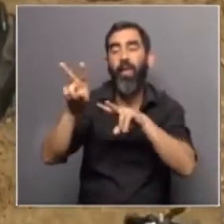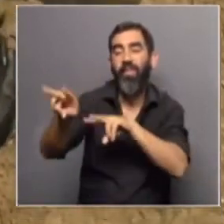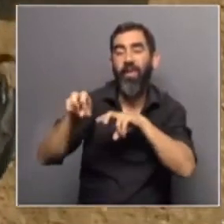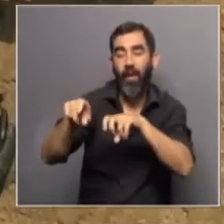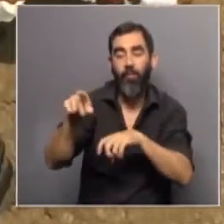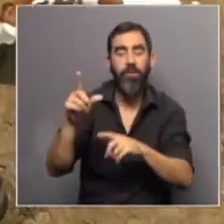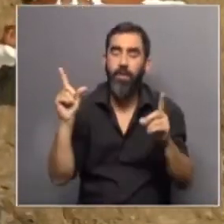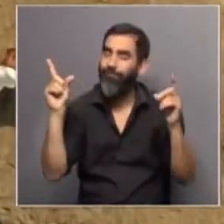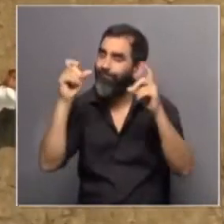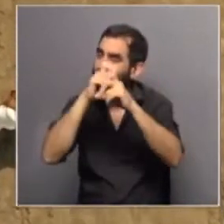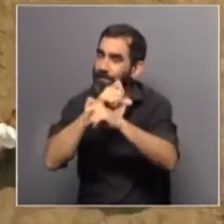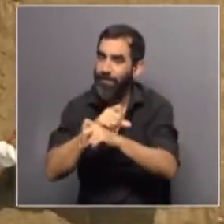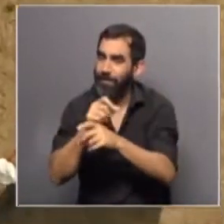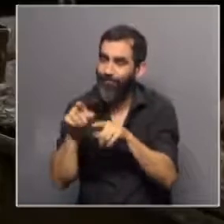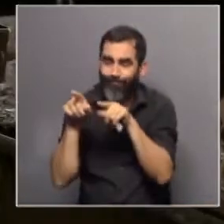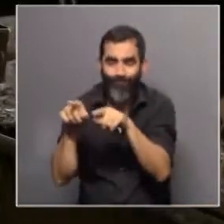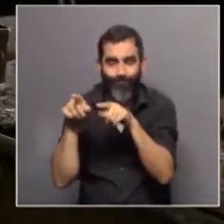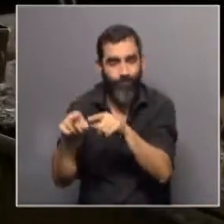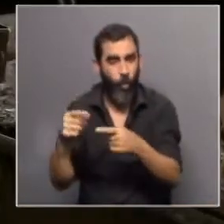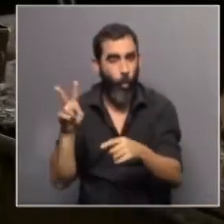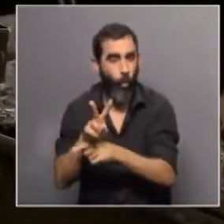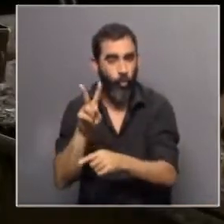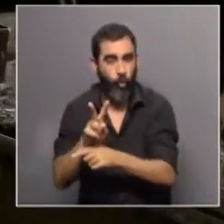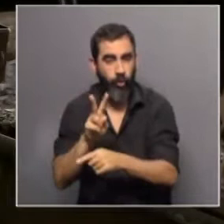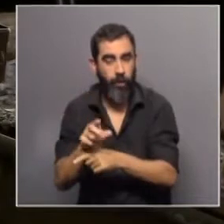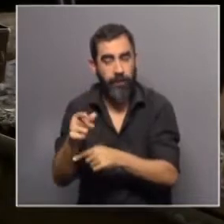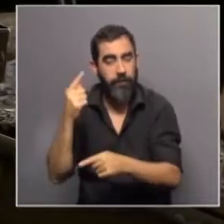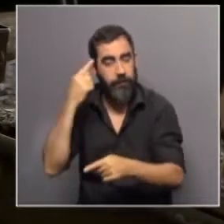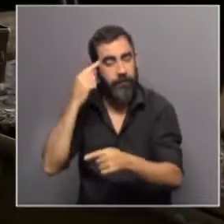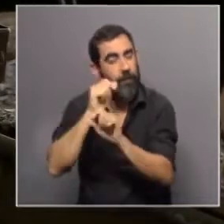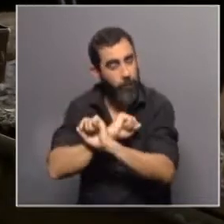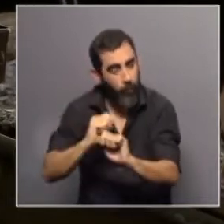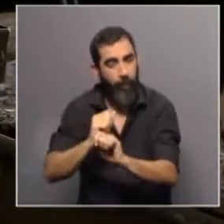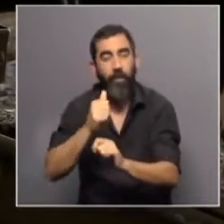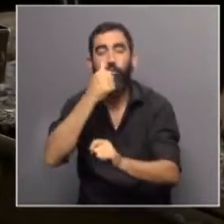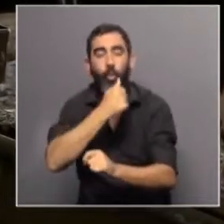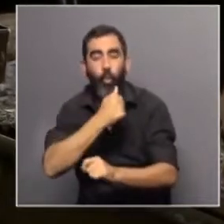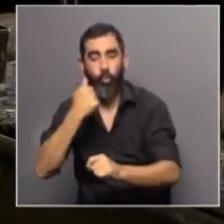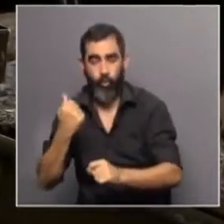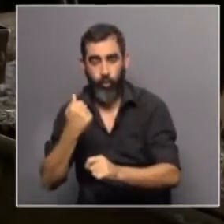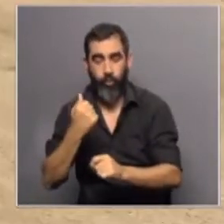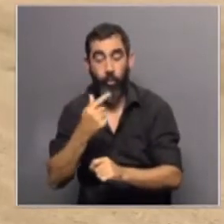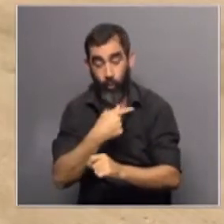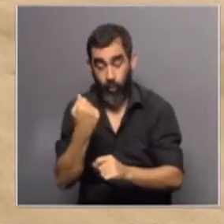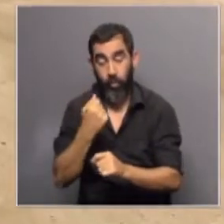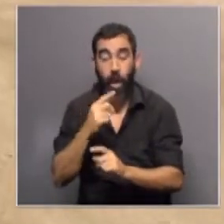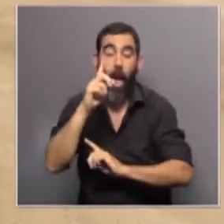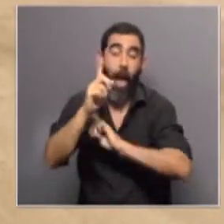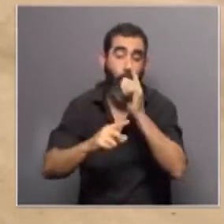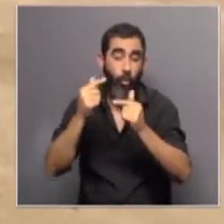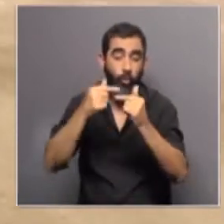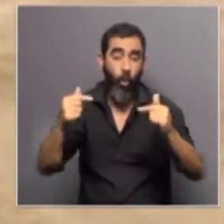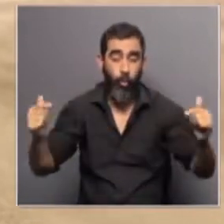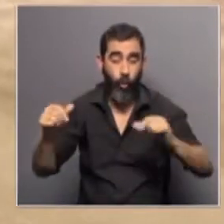más difícil de atacar y es la que nosotros pensamos que podemos dar una solución con algunos de nuestros